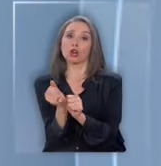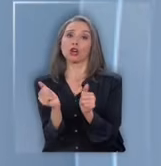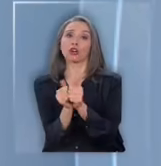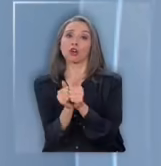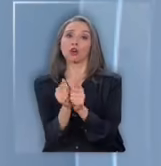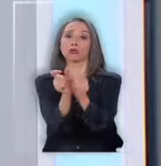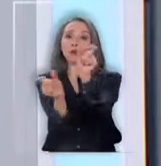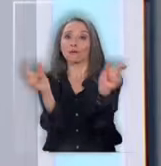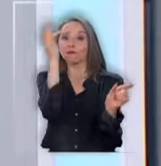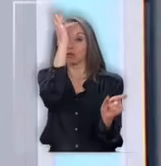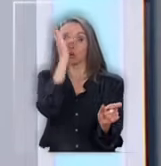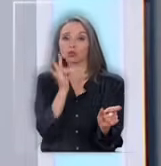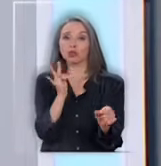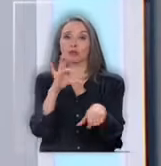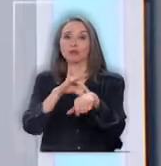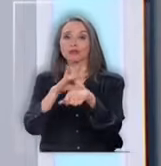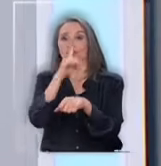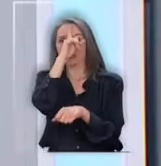todo el personal médico muchas gracias muy buenas noches